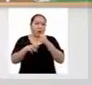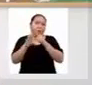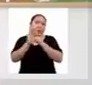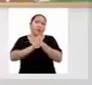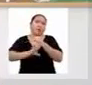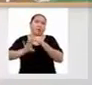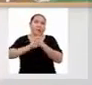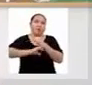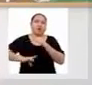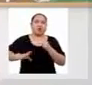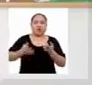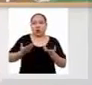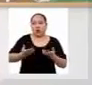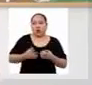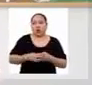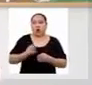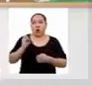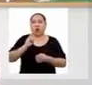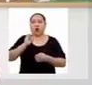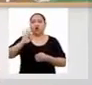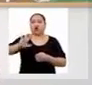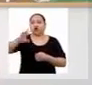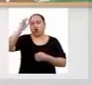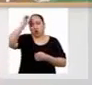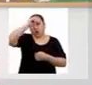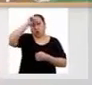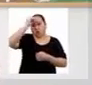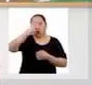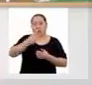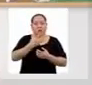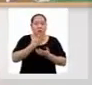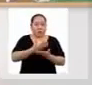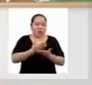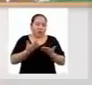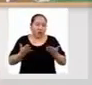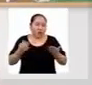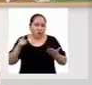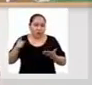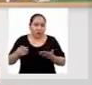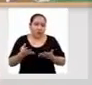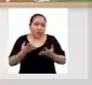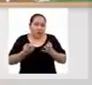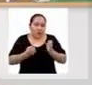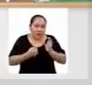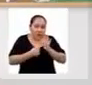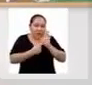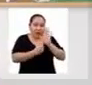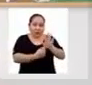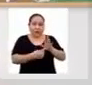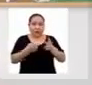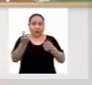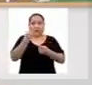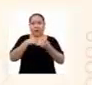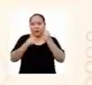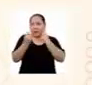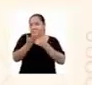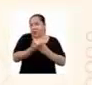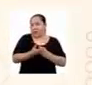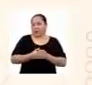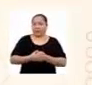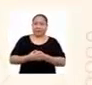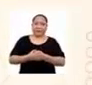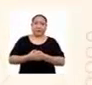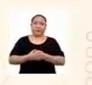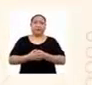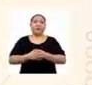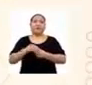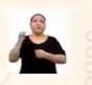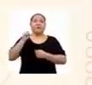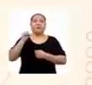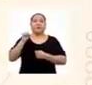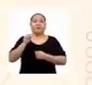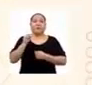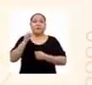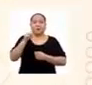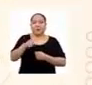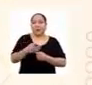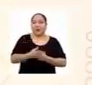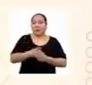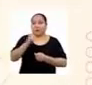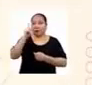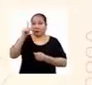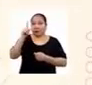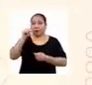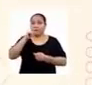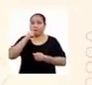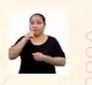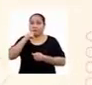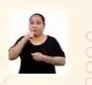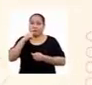seguridad ciudadana o su opinión sobre algún producto que se desea poner en venta en el mercado. ¡Claro! Una vez una